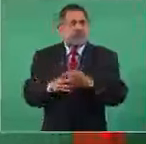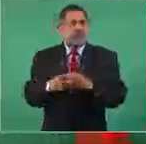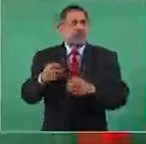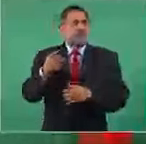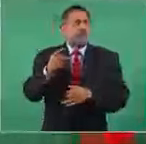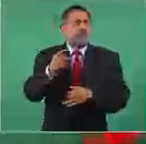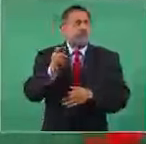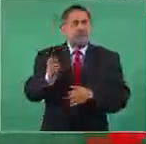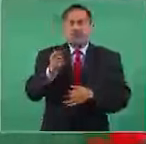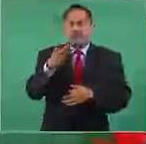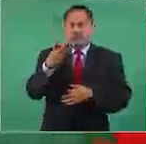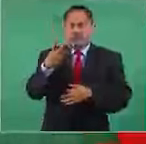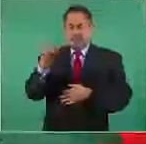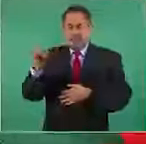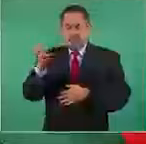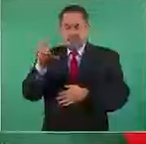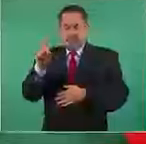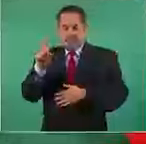330,000